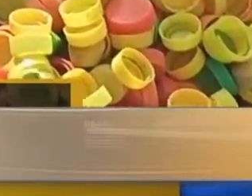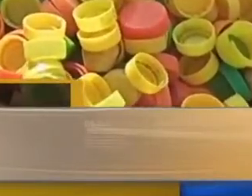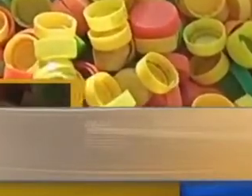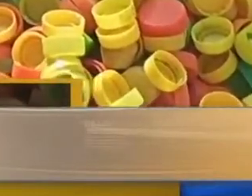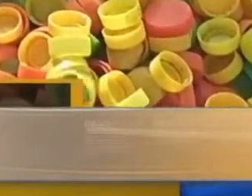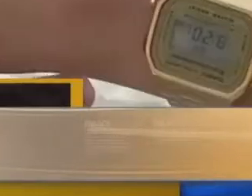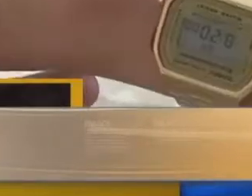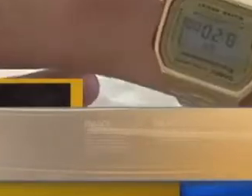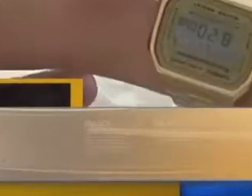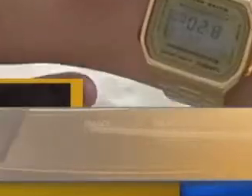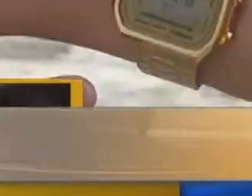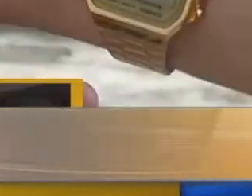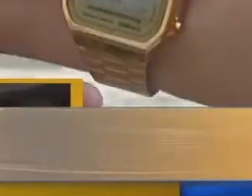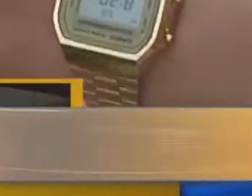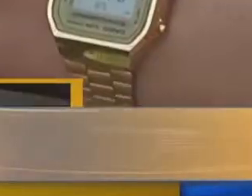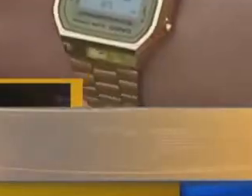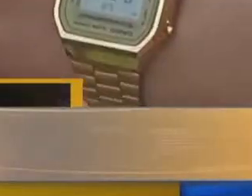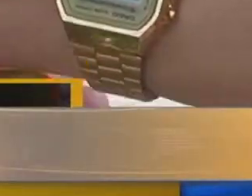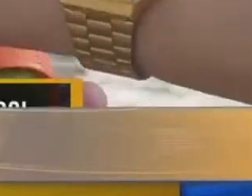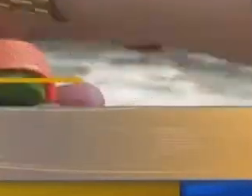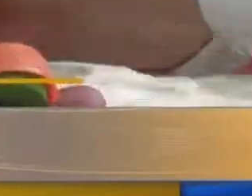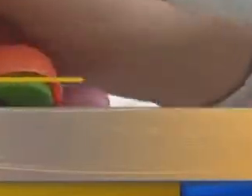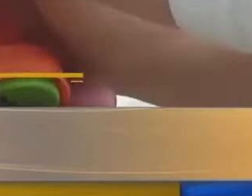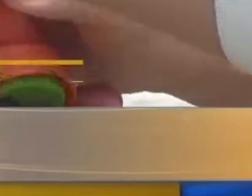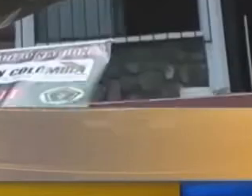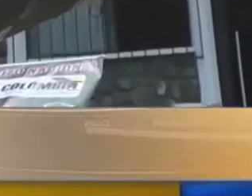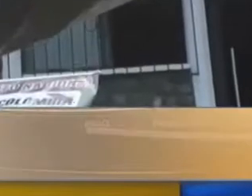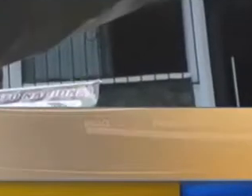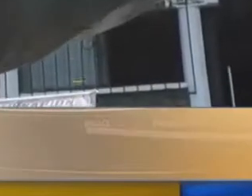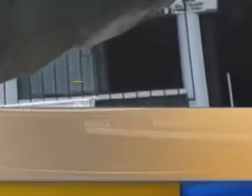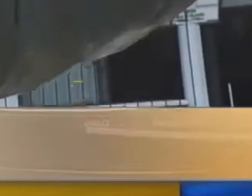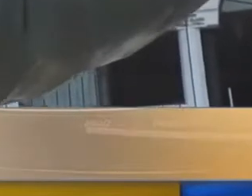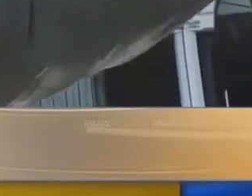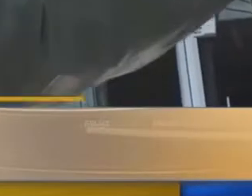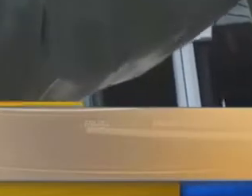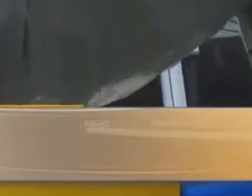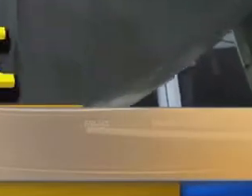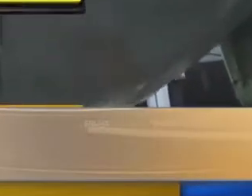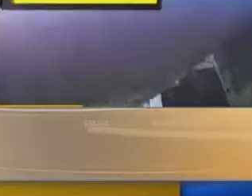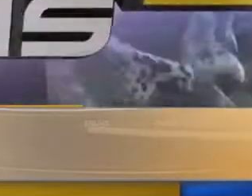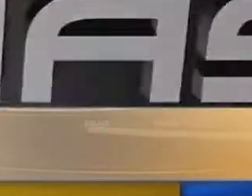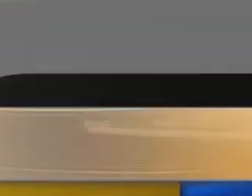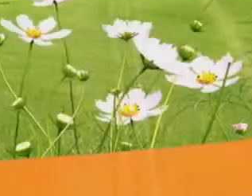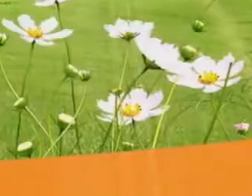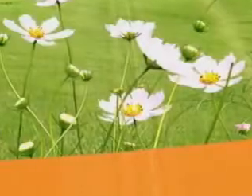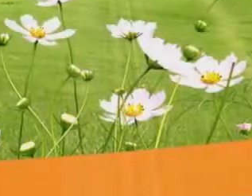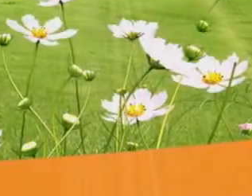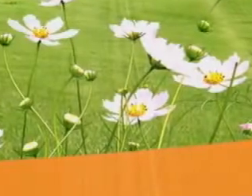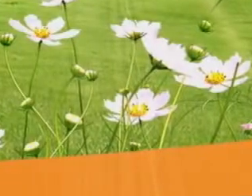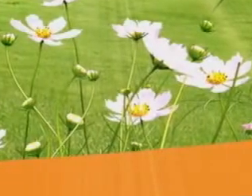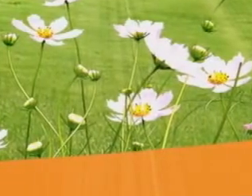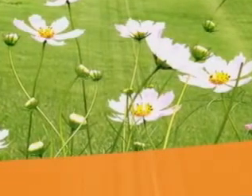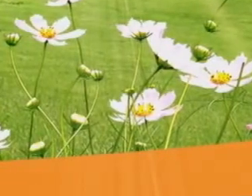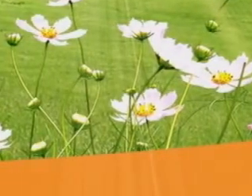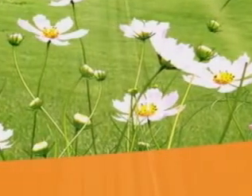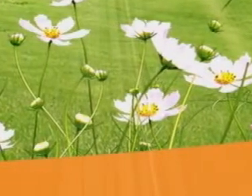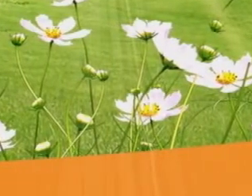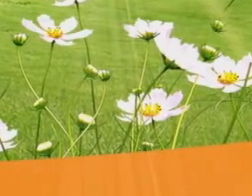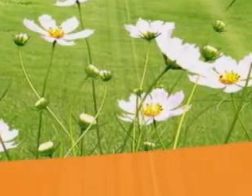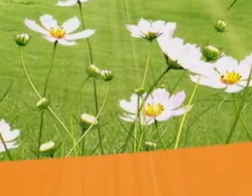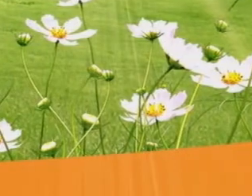512 kilos de tapas plásticas recolectó la brigada del ejército nacional para los niños con cáncer con el patrocinio de bárzola